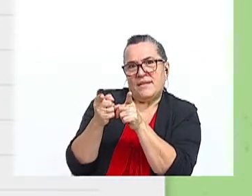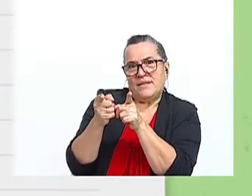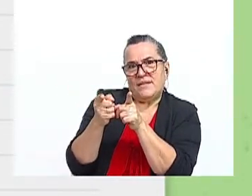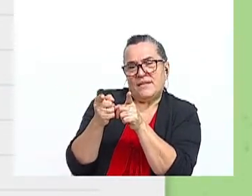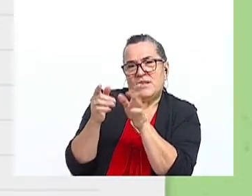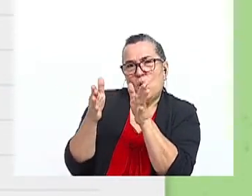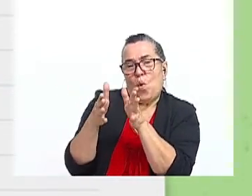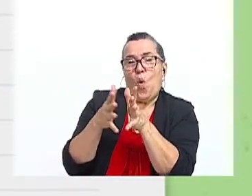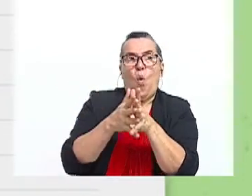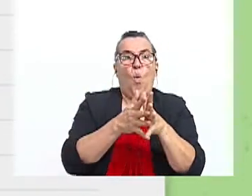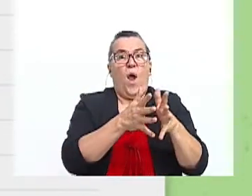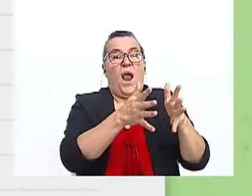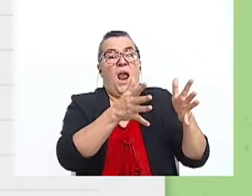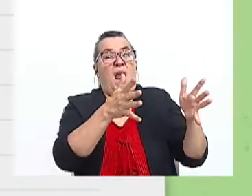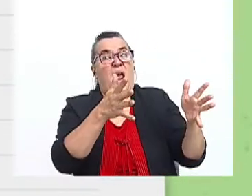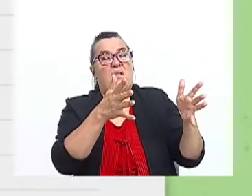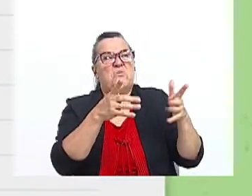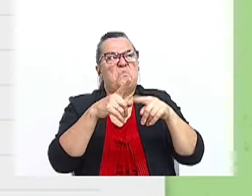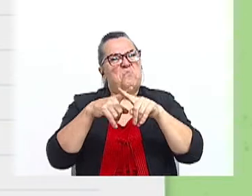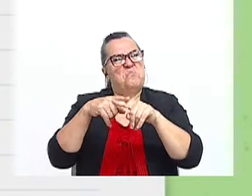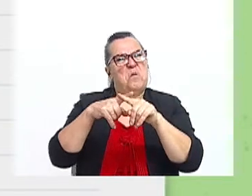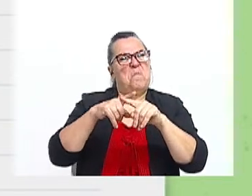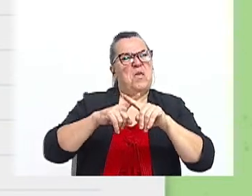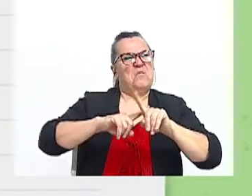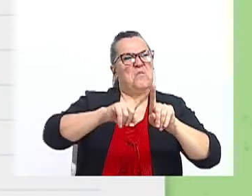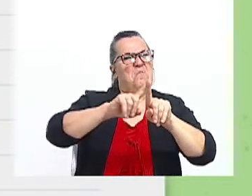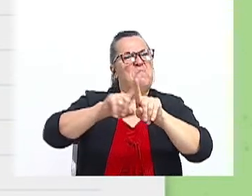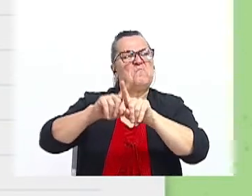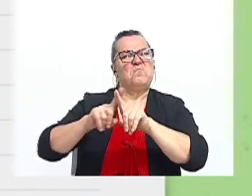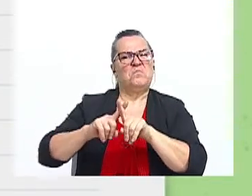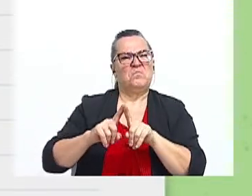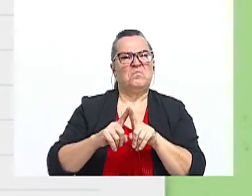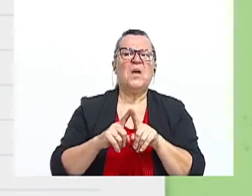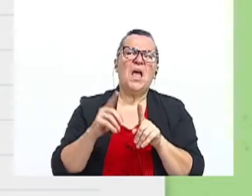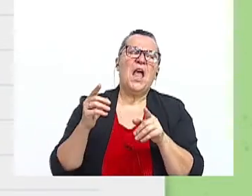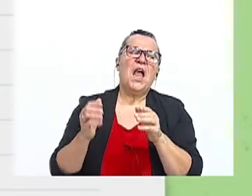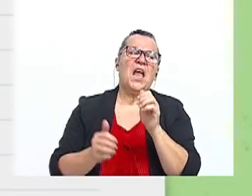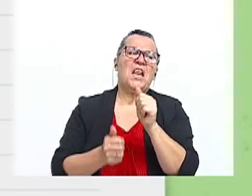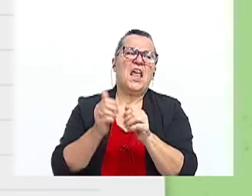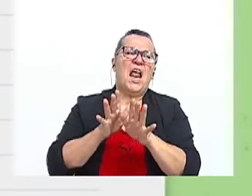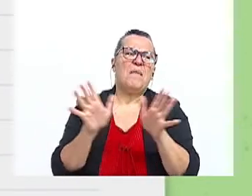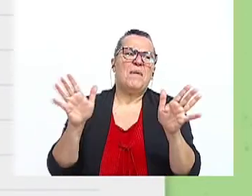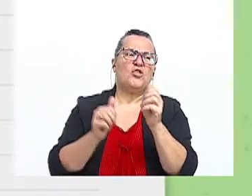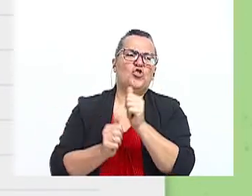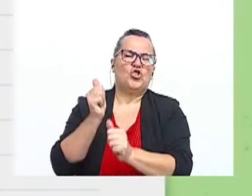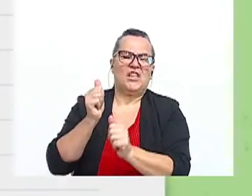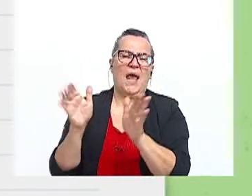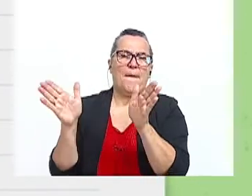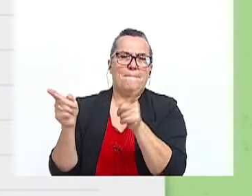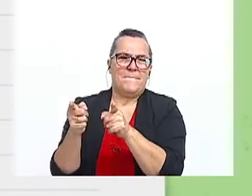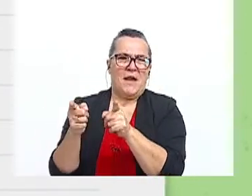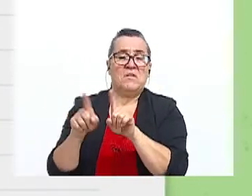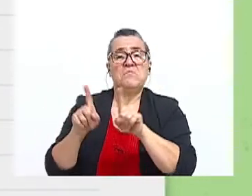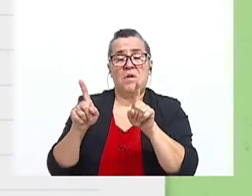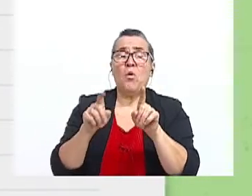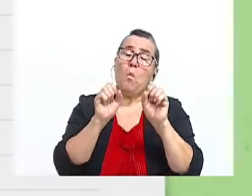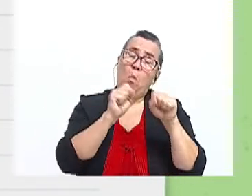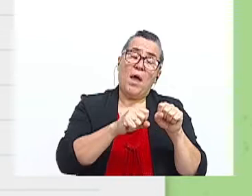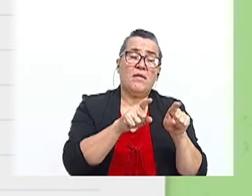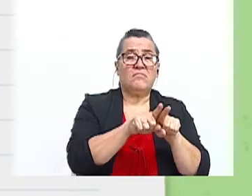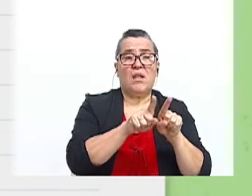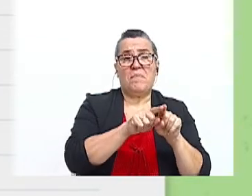cuán grande es, pues es un poco variada. Por lo general son breves, pero como ya les expliqué, pueden